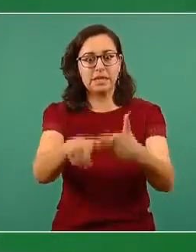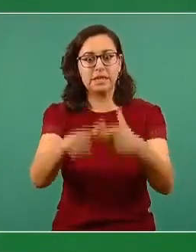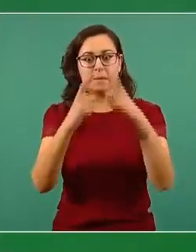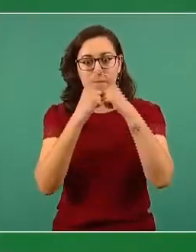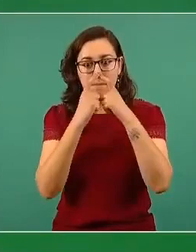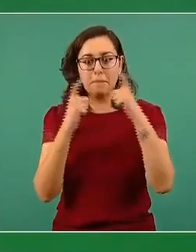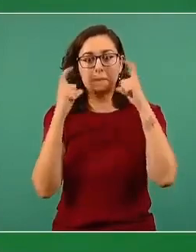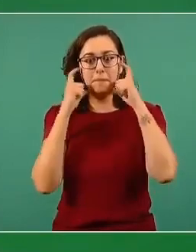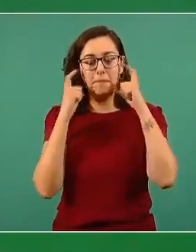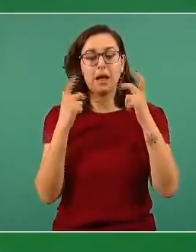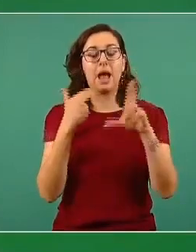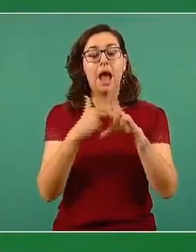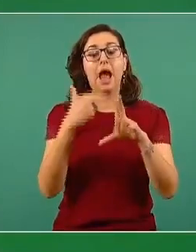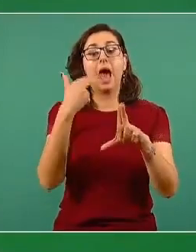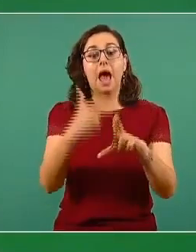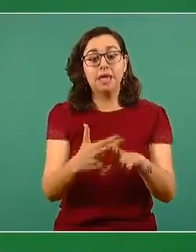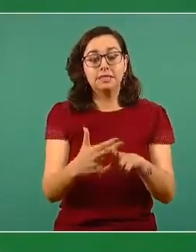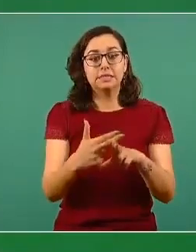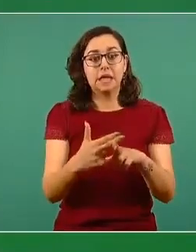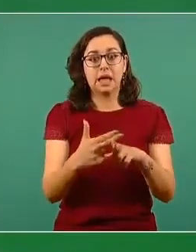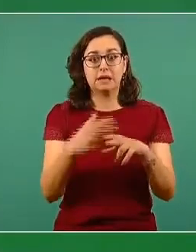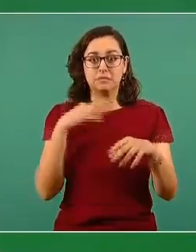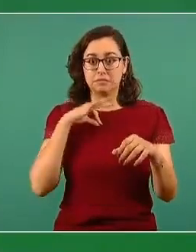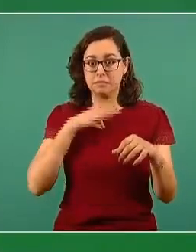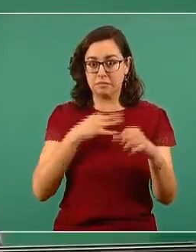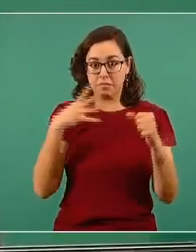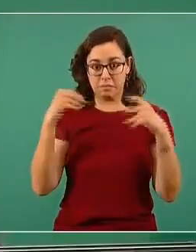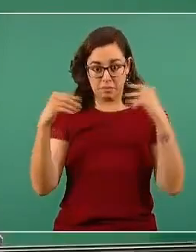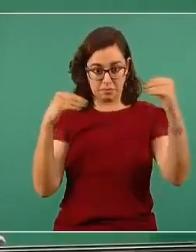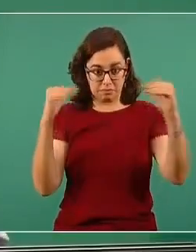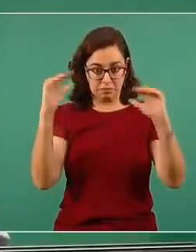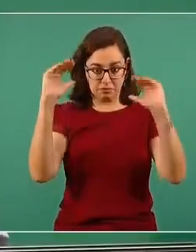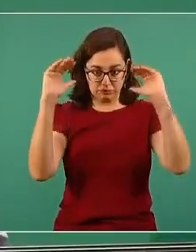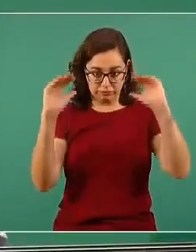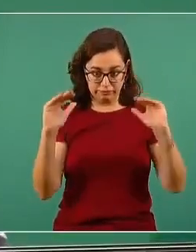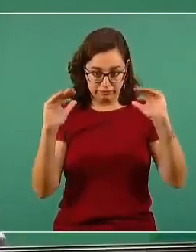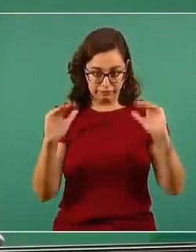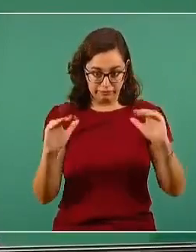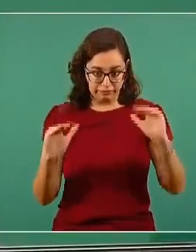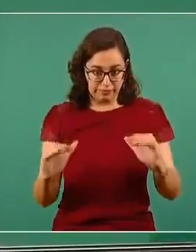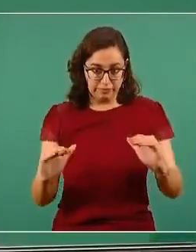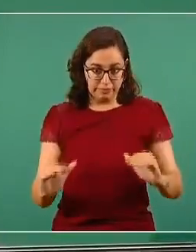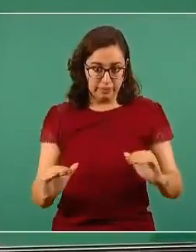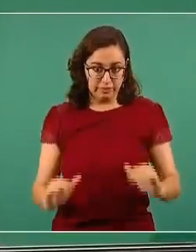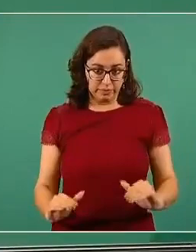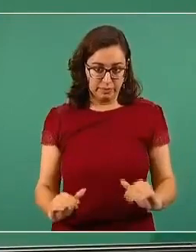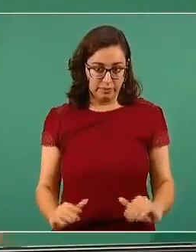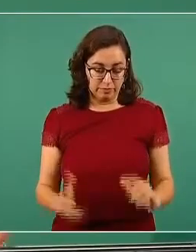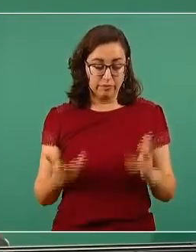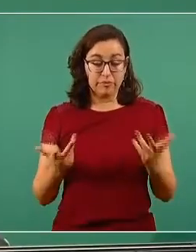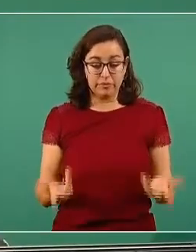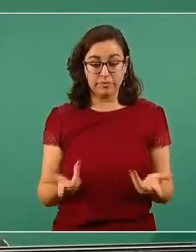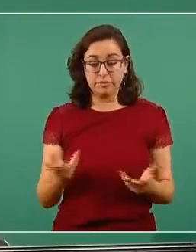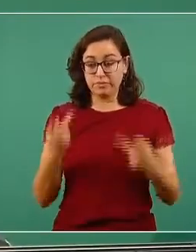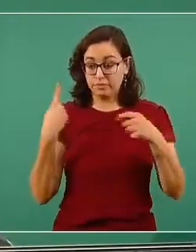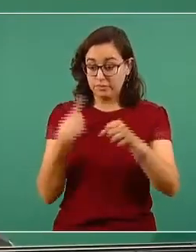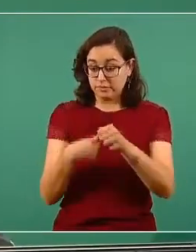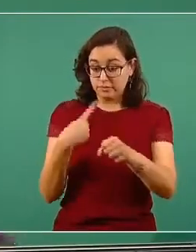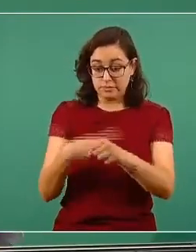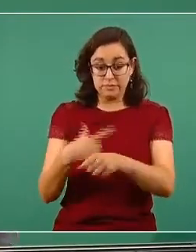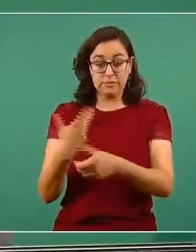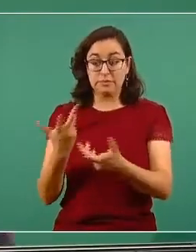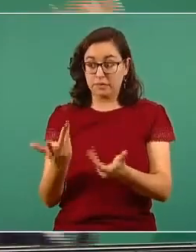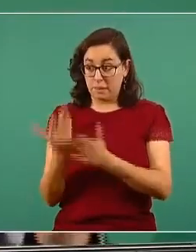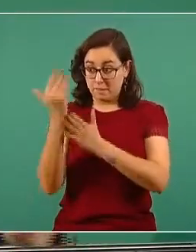cubrebocas hasta que los índices epidémicos estén suficientemente bajos y el porcentaje de personas